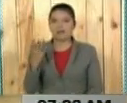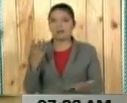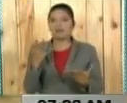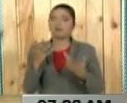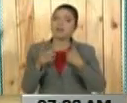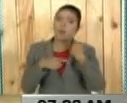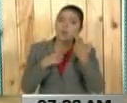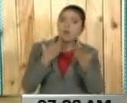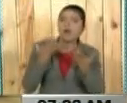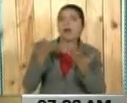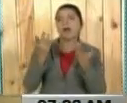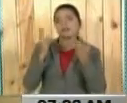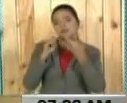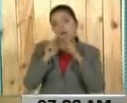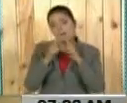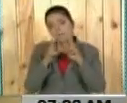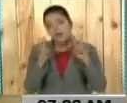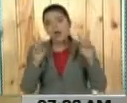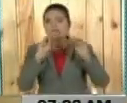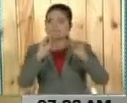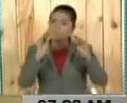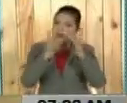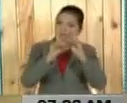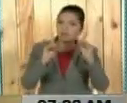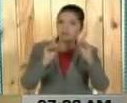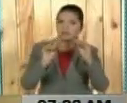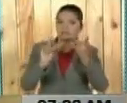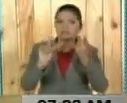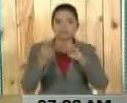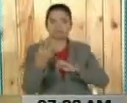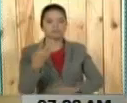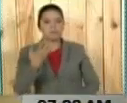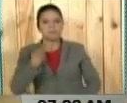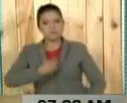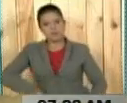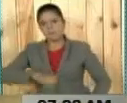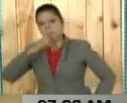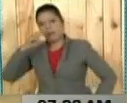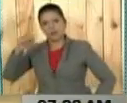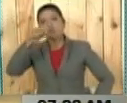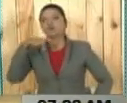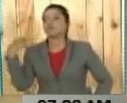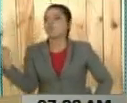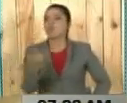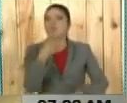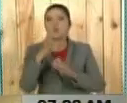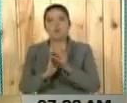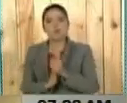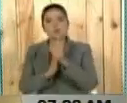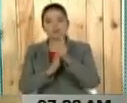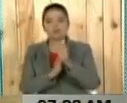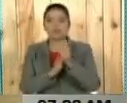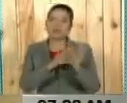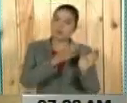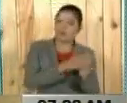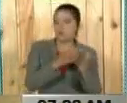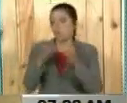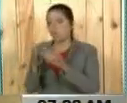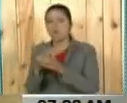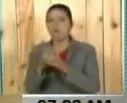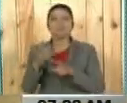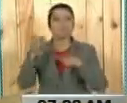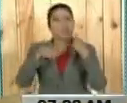dialogante, pacífico, llamado a la democracia, pero otra parte es un discurso del presidente Maduro y de todos los líderes políticos de ambos sectores políticos, un